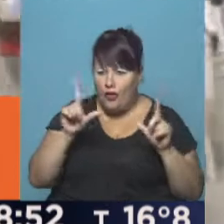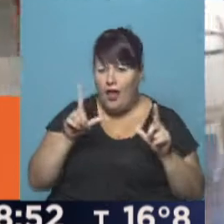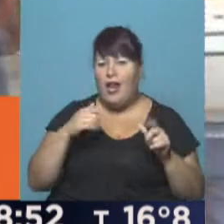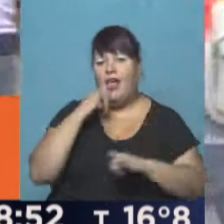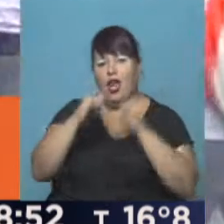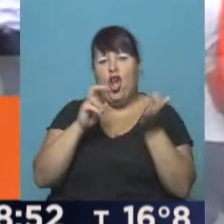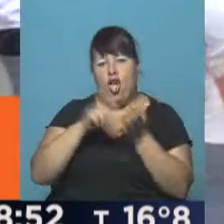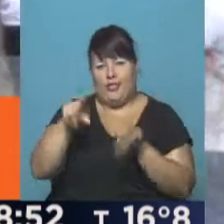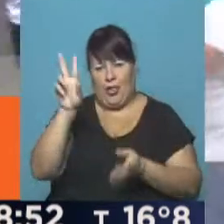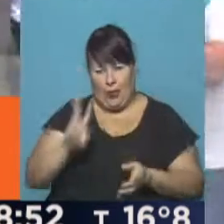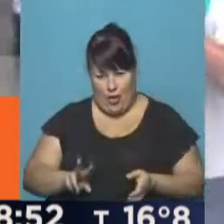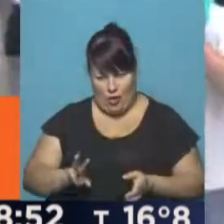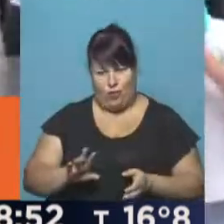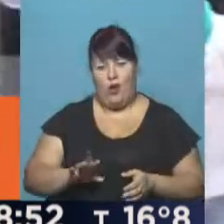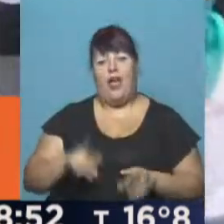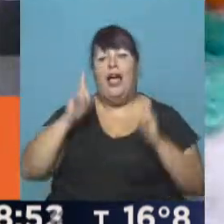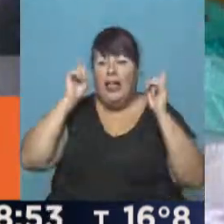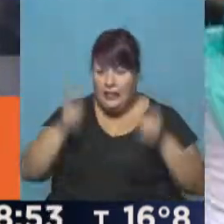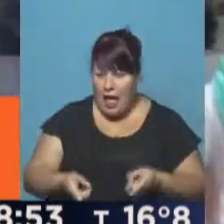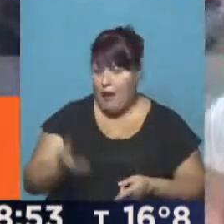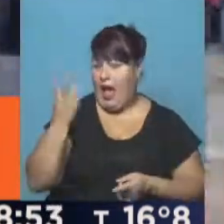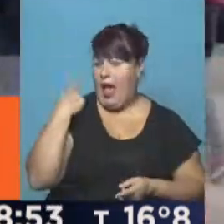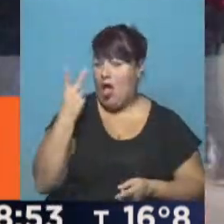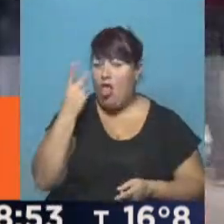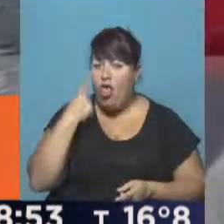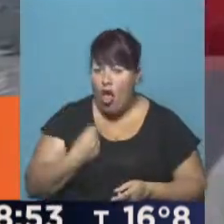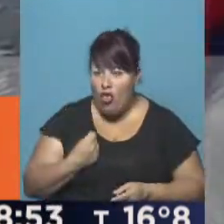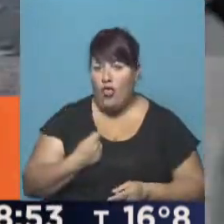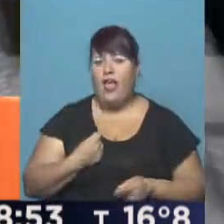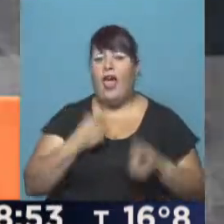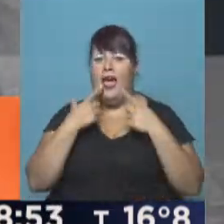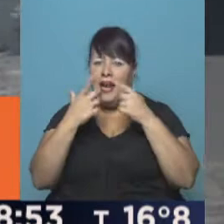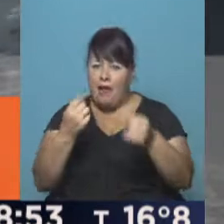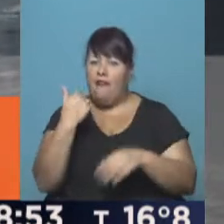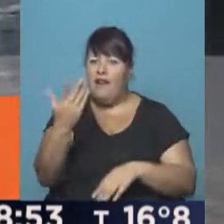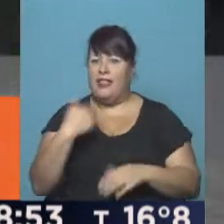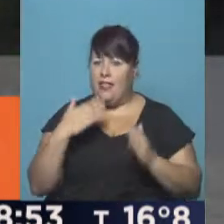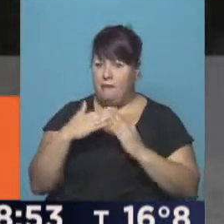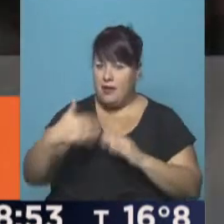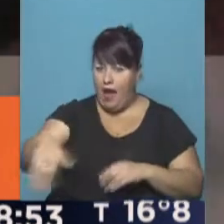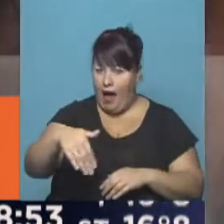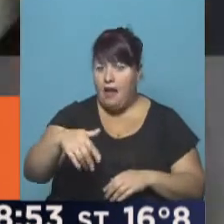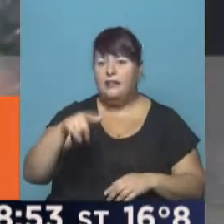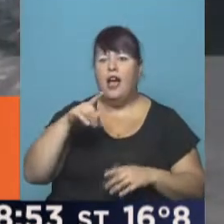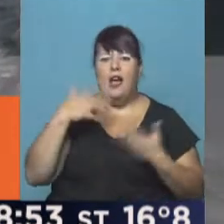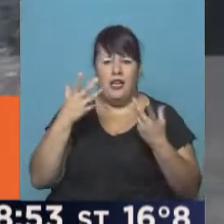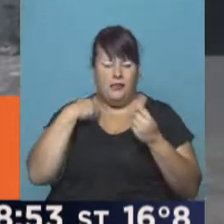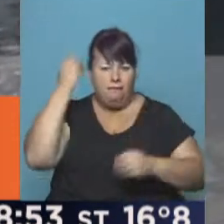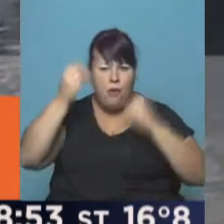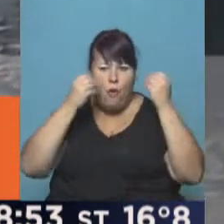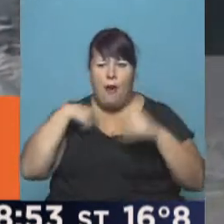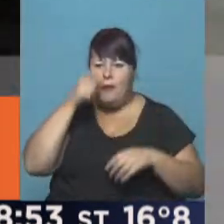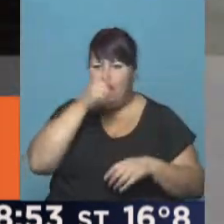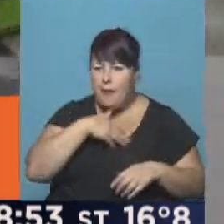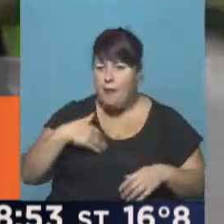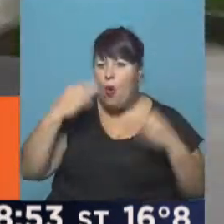colocan noticias de Venezuela. Incluso hace dos días hubo manifestaciones frente a mi casa. Estaba súper preocupado por mis papás